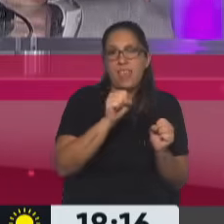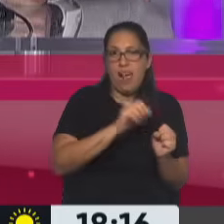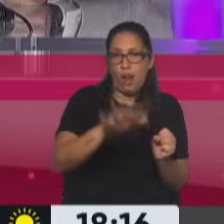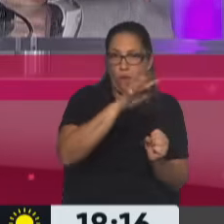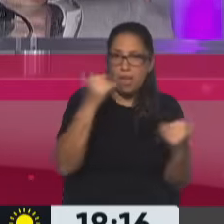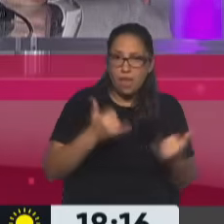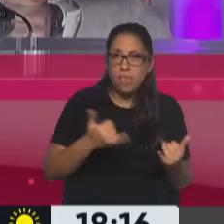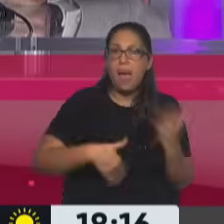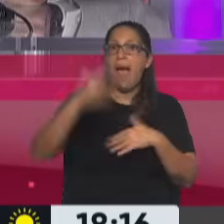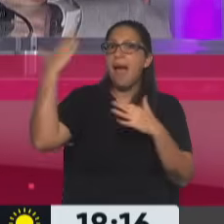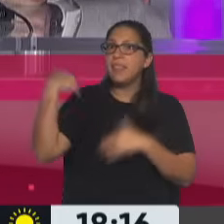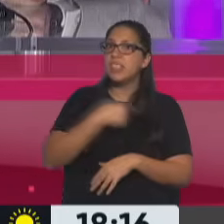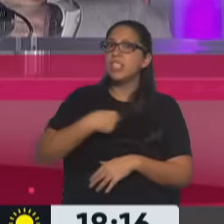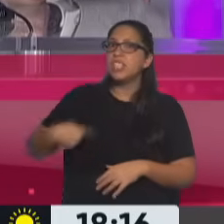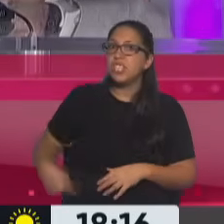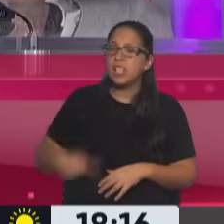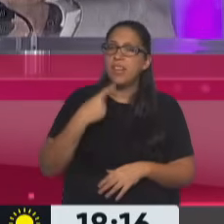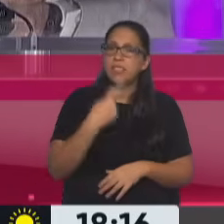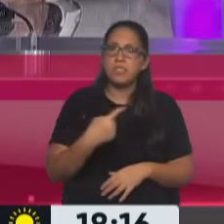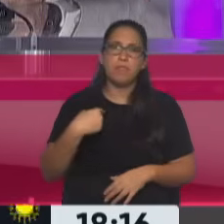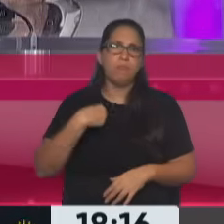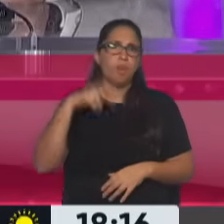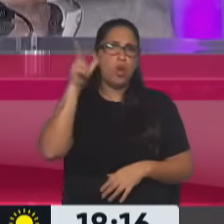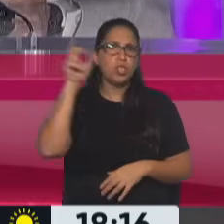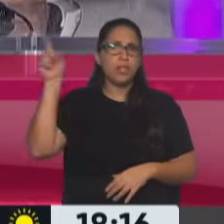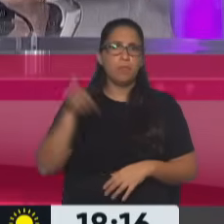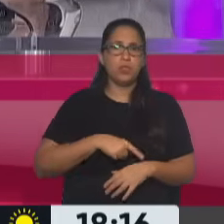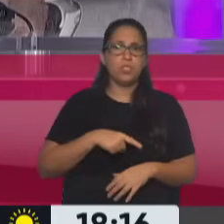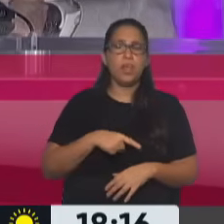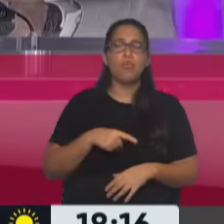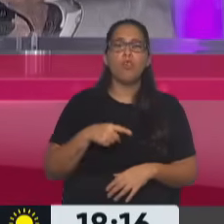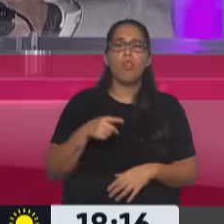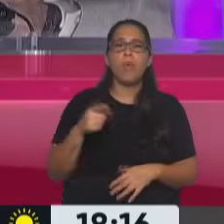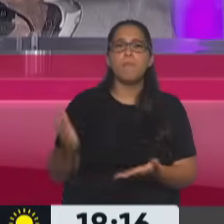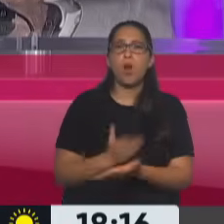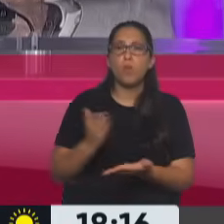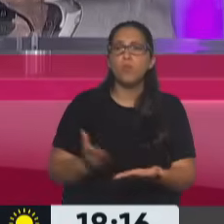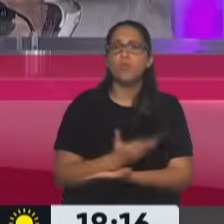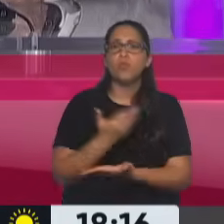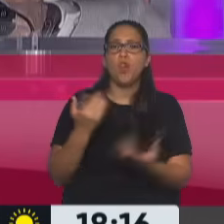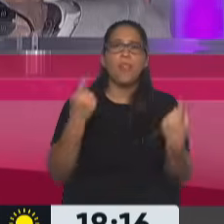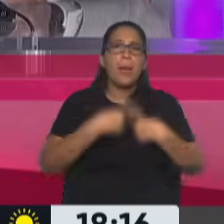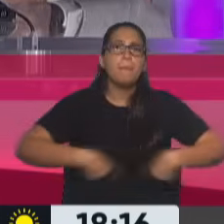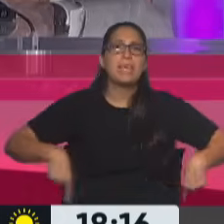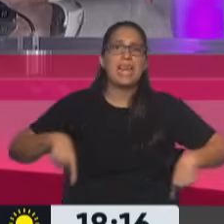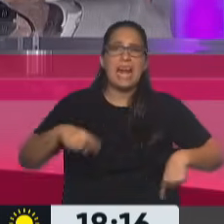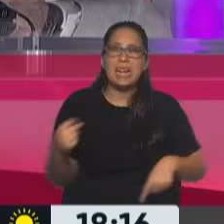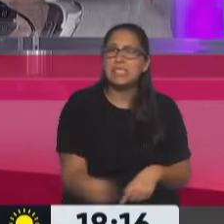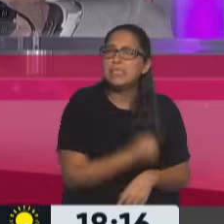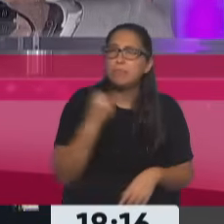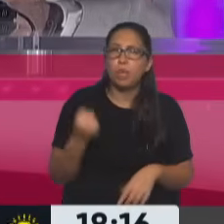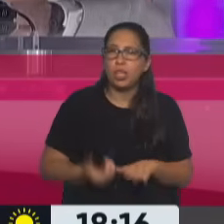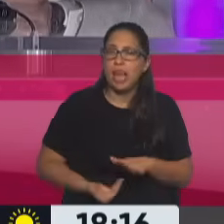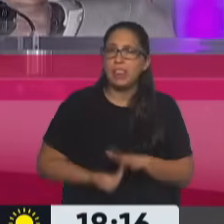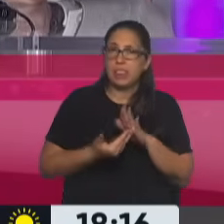momento ejerció, siendo que es el que controla el 80% de la producción y refinamiento de minerales críticos, como se los